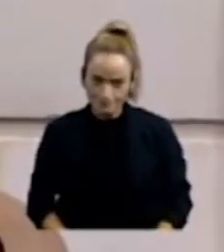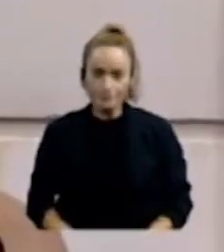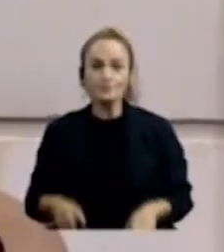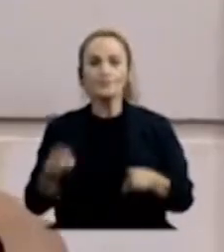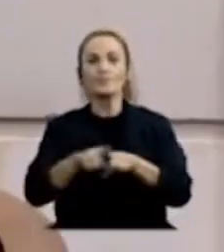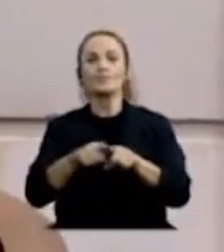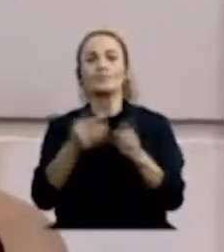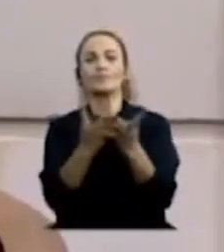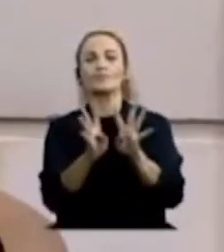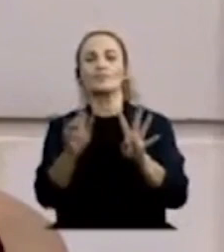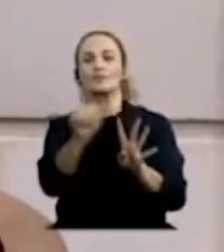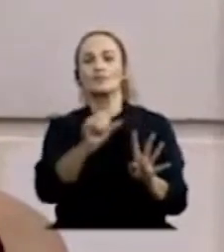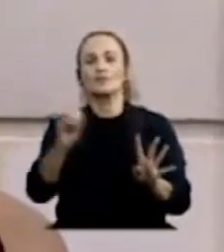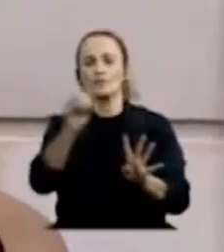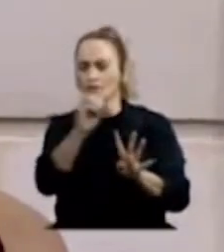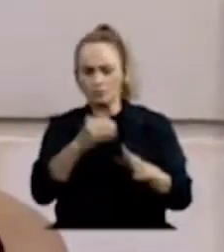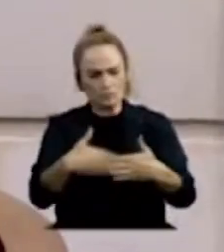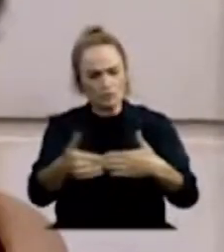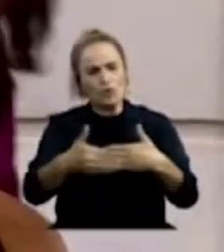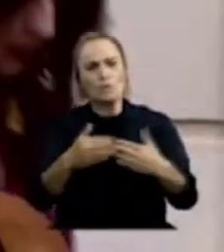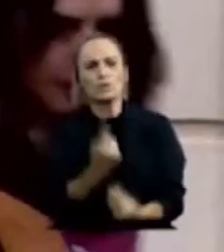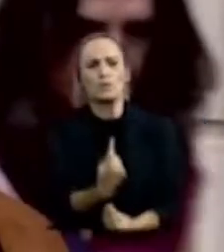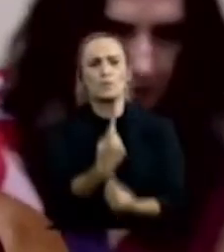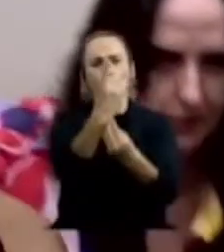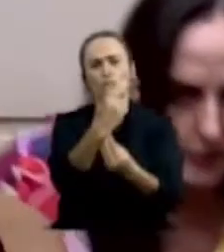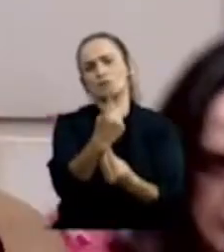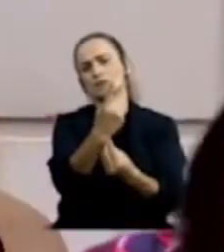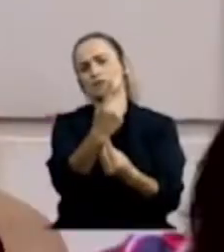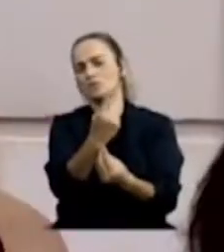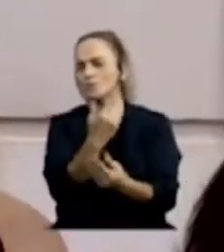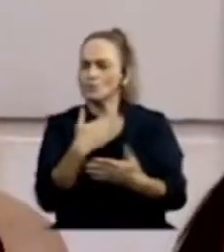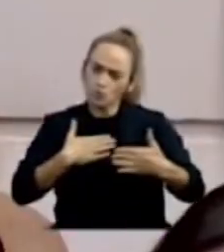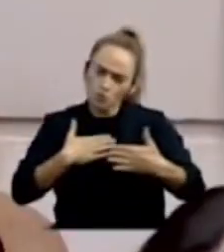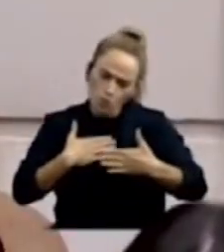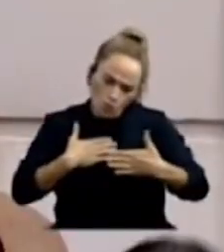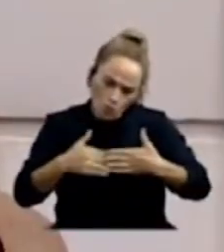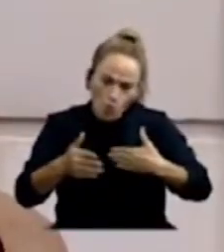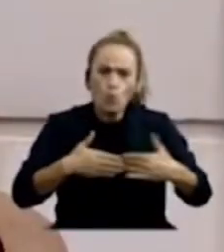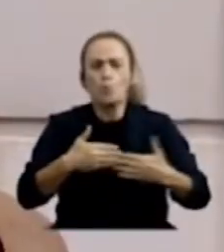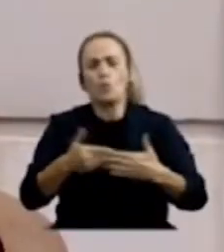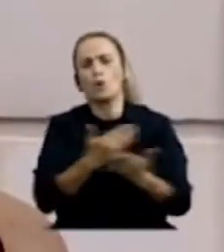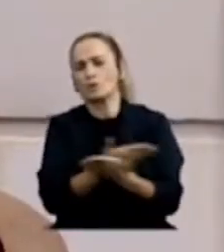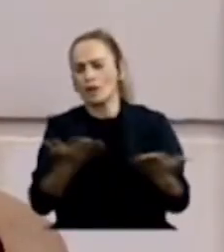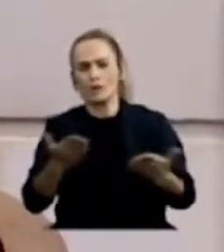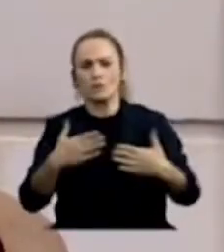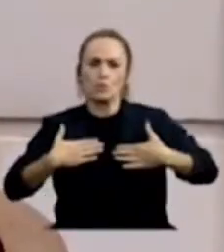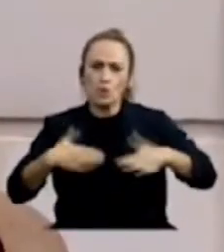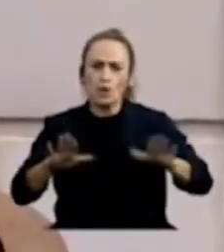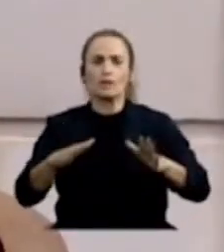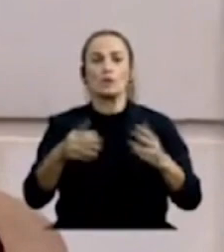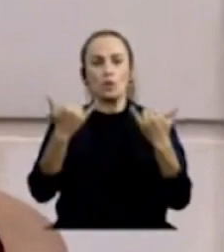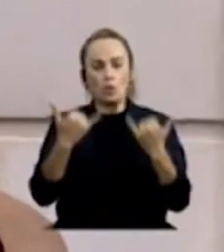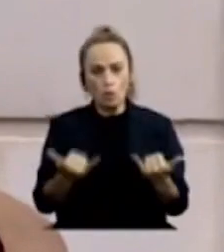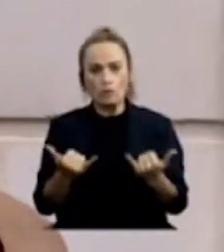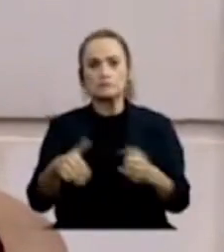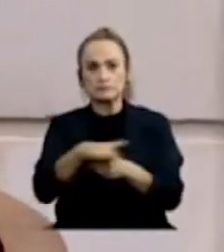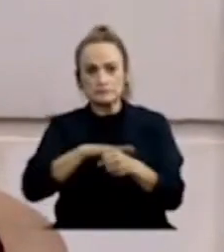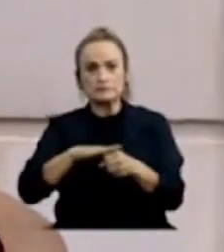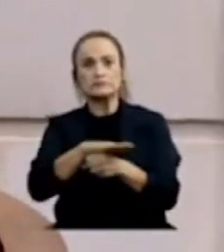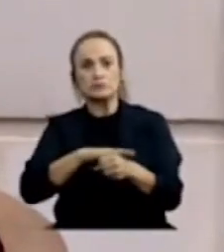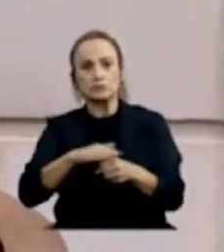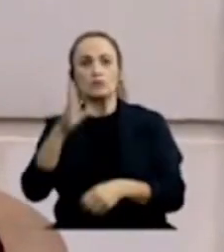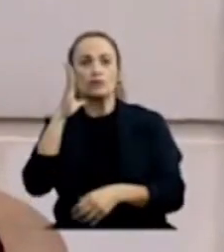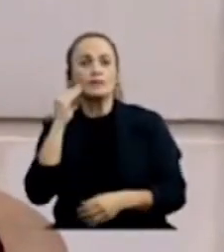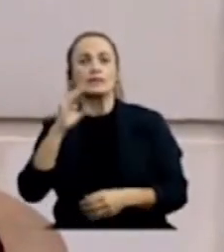honorables congresistas, sin importar de qué partido deseamos ni de qué línea política, hoy le pasa a los compañeros